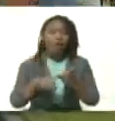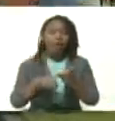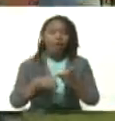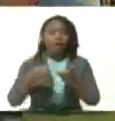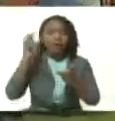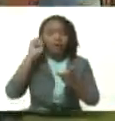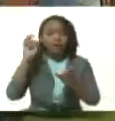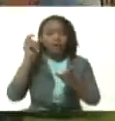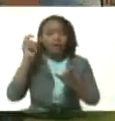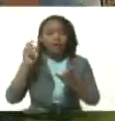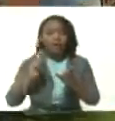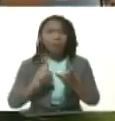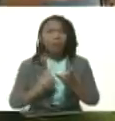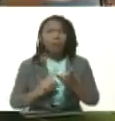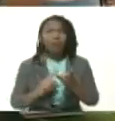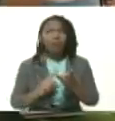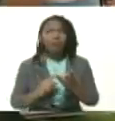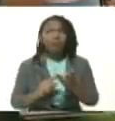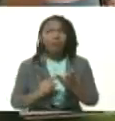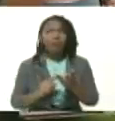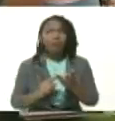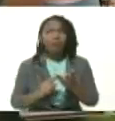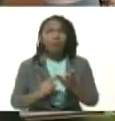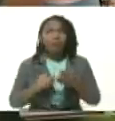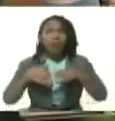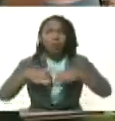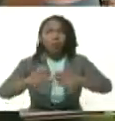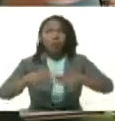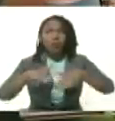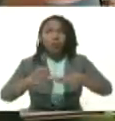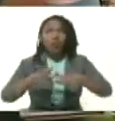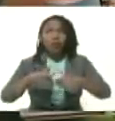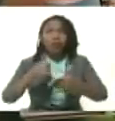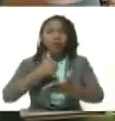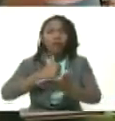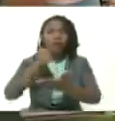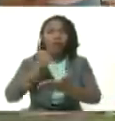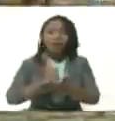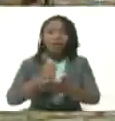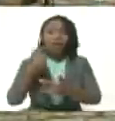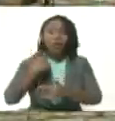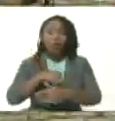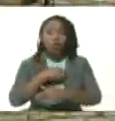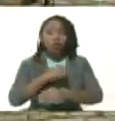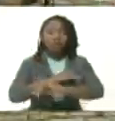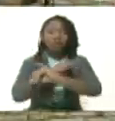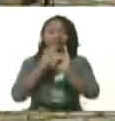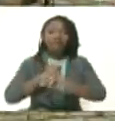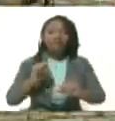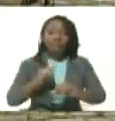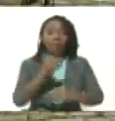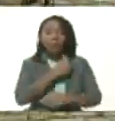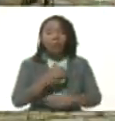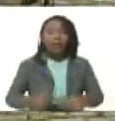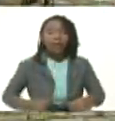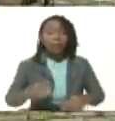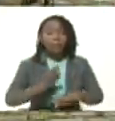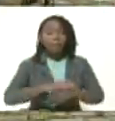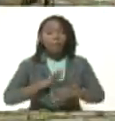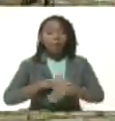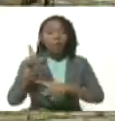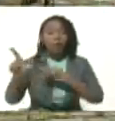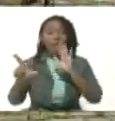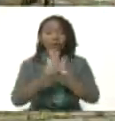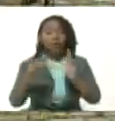área de confección y manufactura. Y realmente estamos muy felices, presidente, por esta ley que